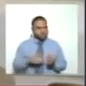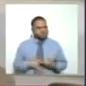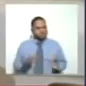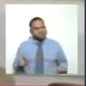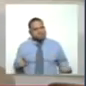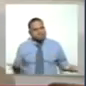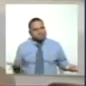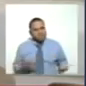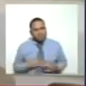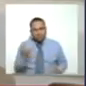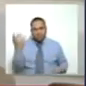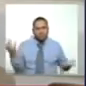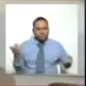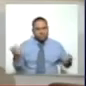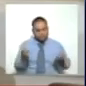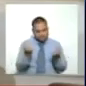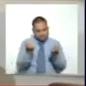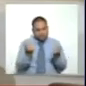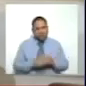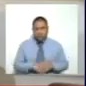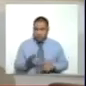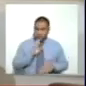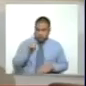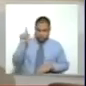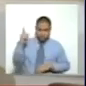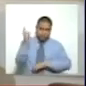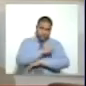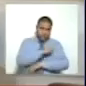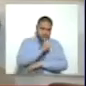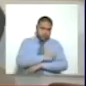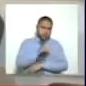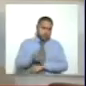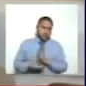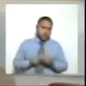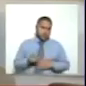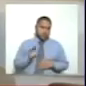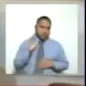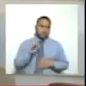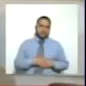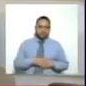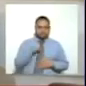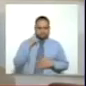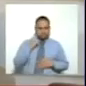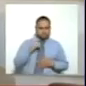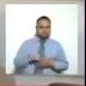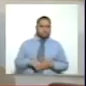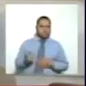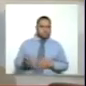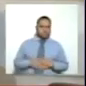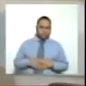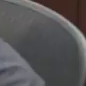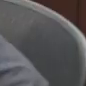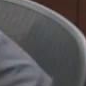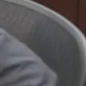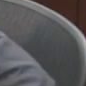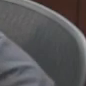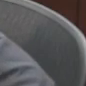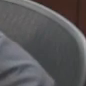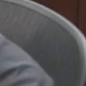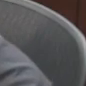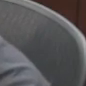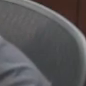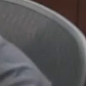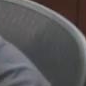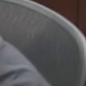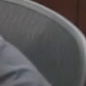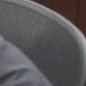plata? ¿Quién la tiene? Si la tiene Ecopetrol, me parece un cobro abusivo e ilegal. El primero de